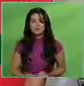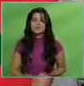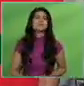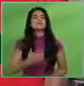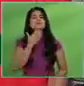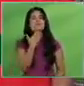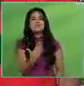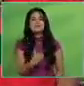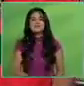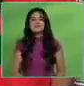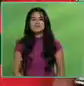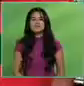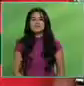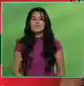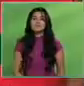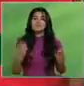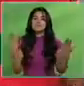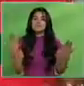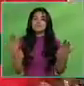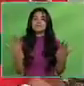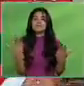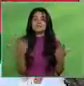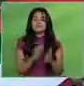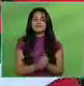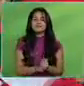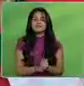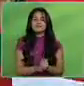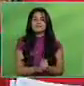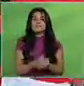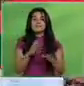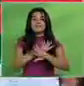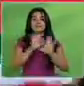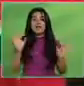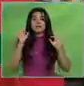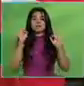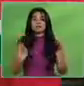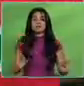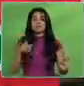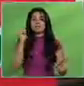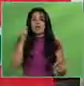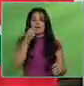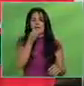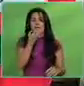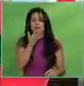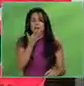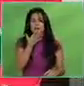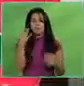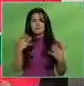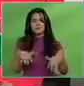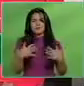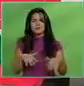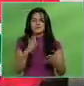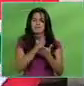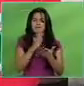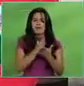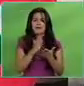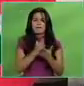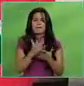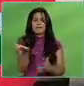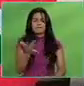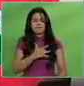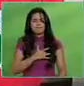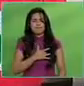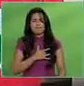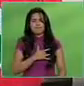muchas gracias. Entonces, habiendo cumplido esta tarea tan bonita siempre, tan